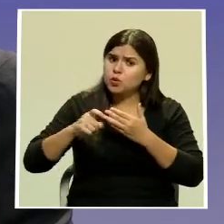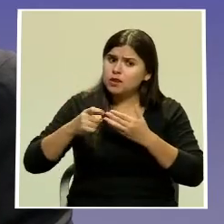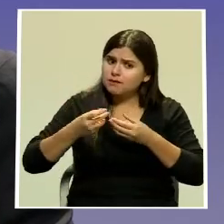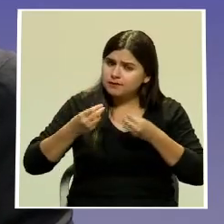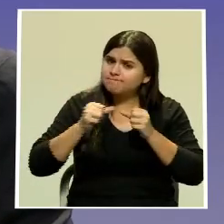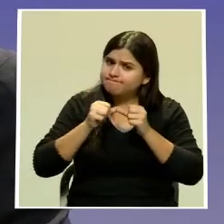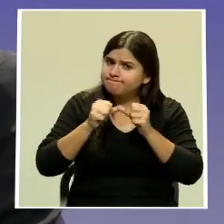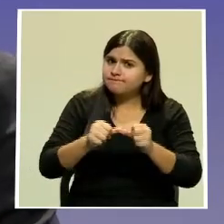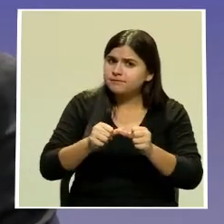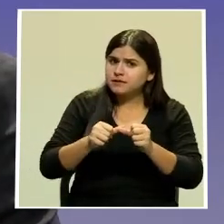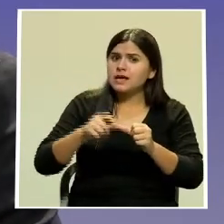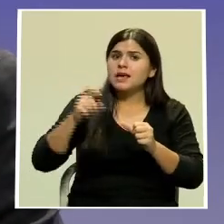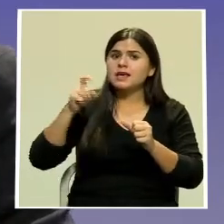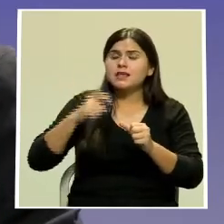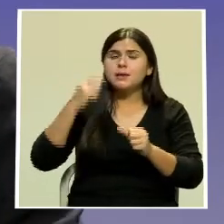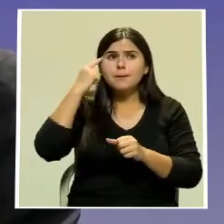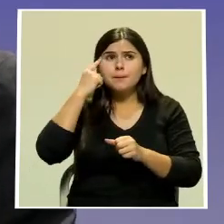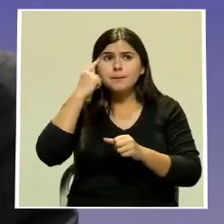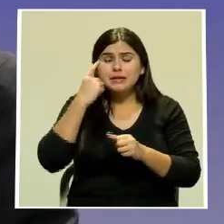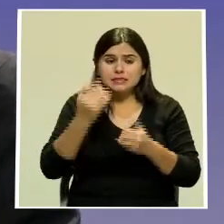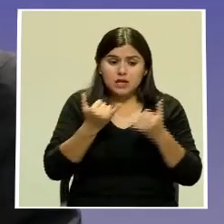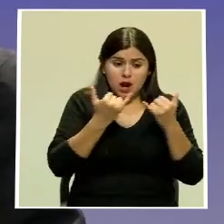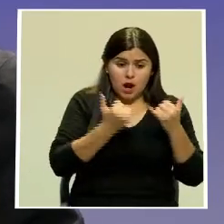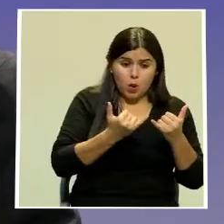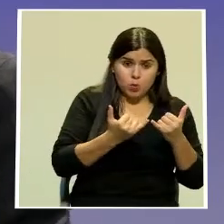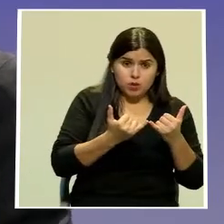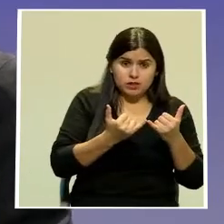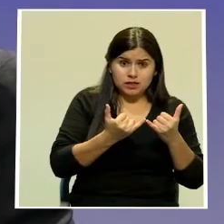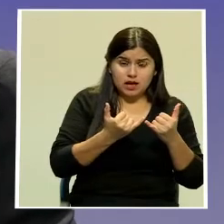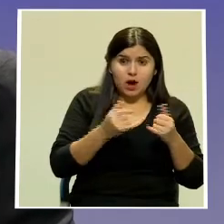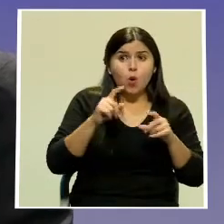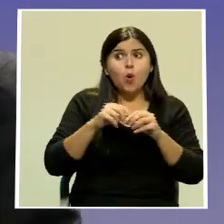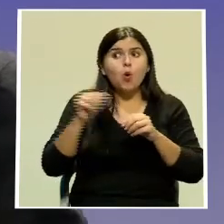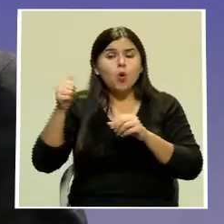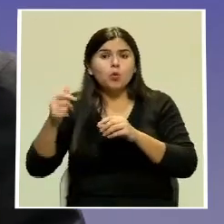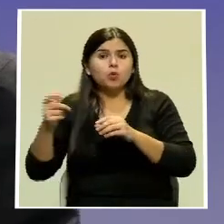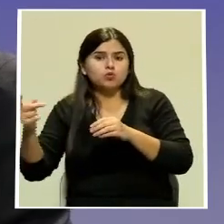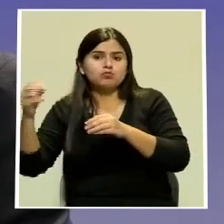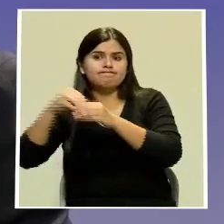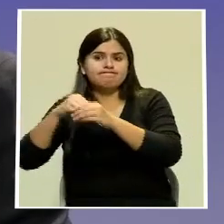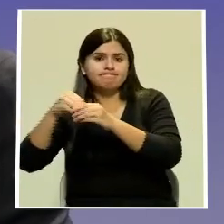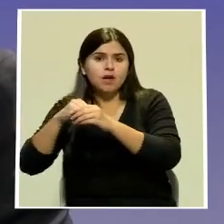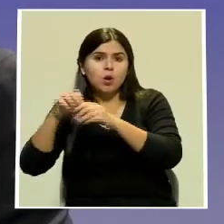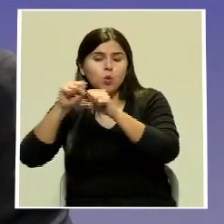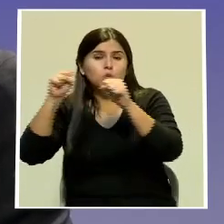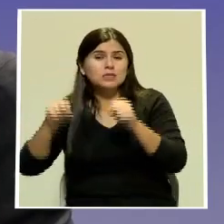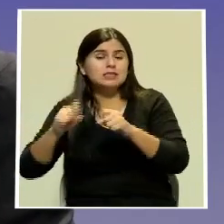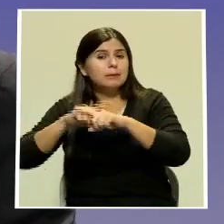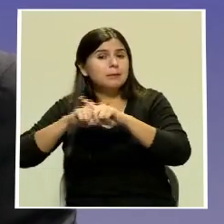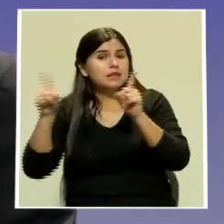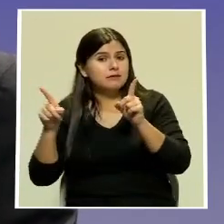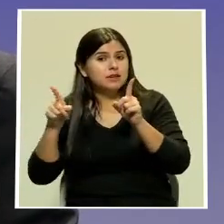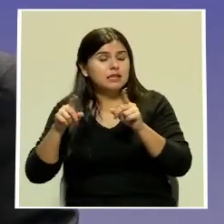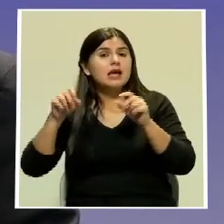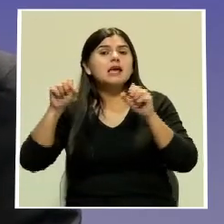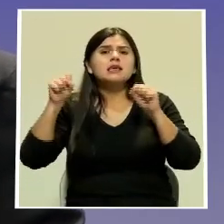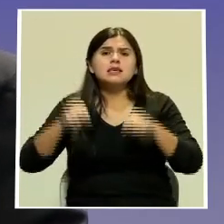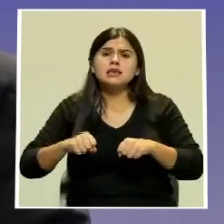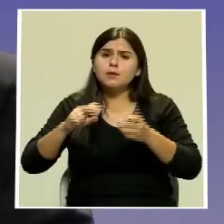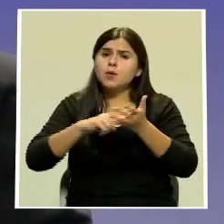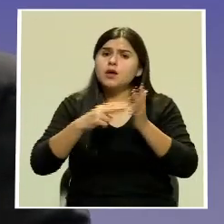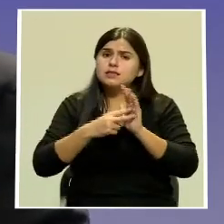también pensando, si no es en los actuales, en los que ingresen, los que están ingresando ya, con un sistema diferente y que también le pueda significar